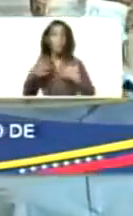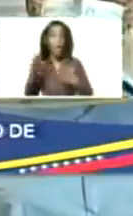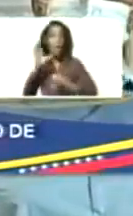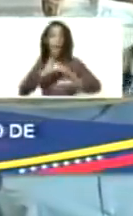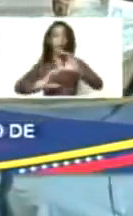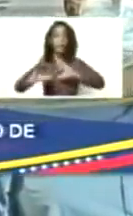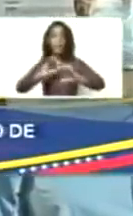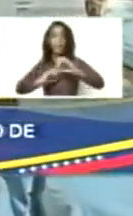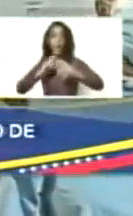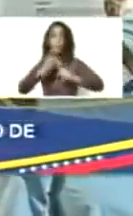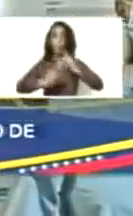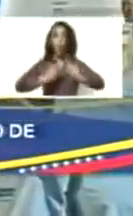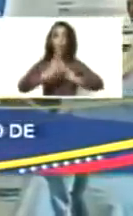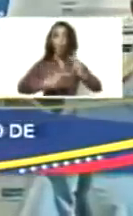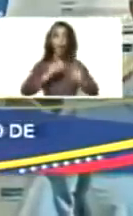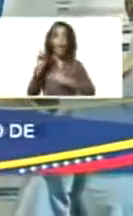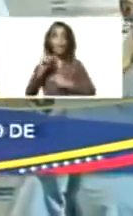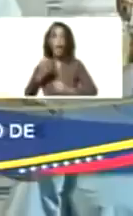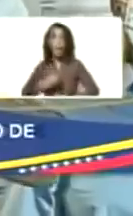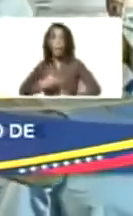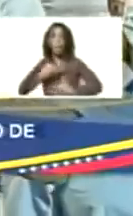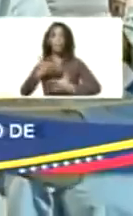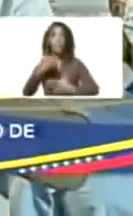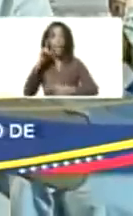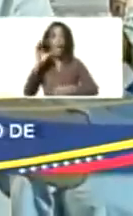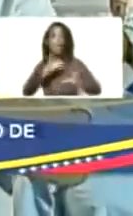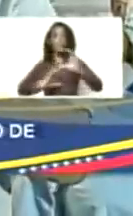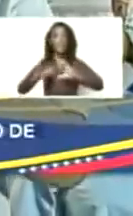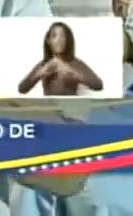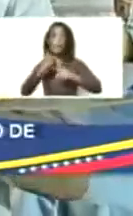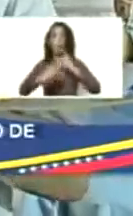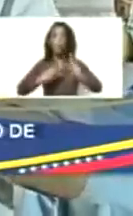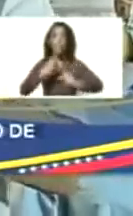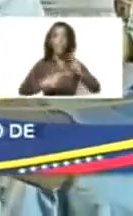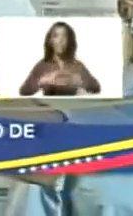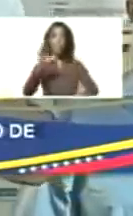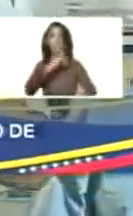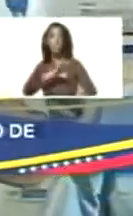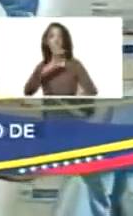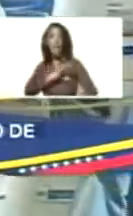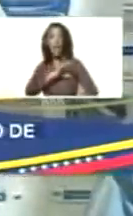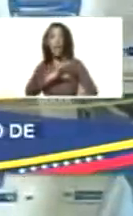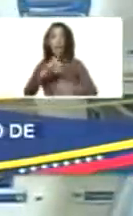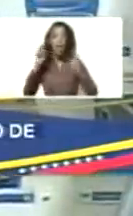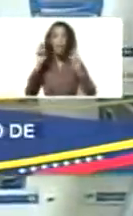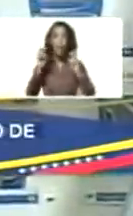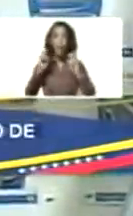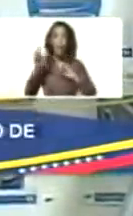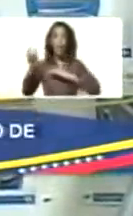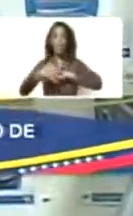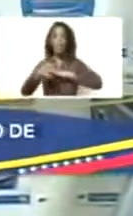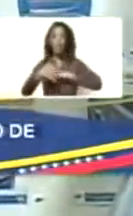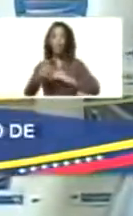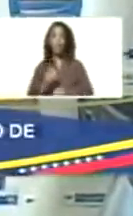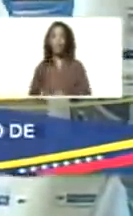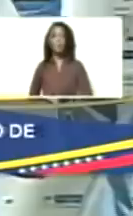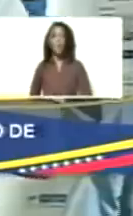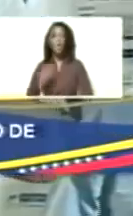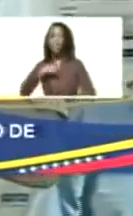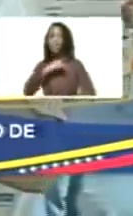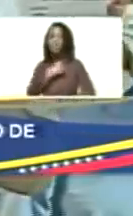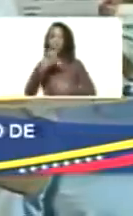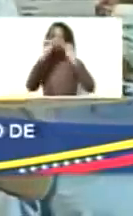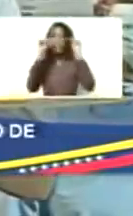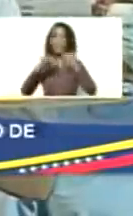ciencia para la producción, son la expresión de la ciencia como proceso social, de la innovación, de la tecnología. Nosotros desde el